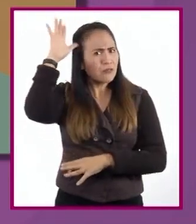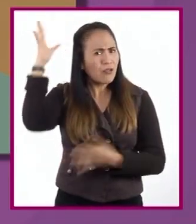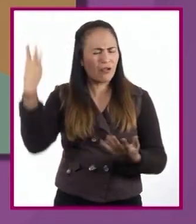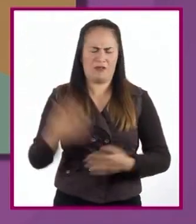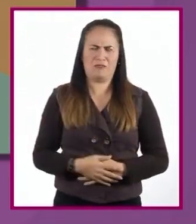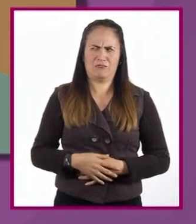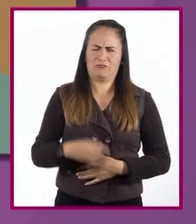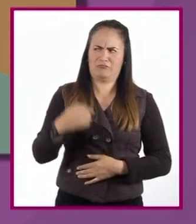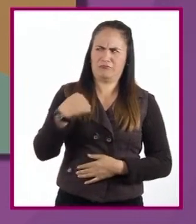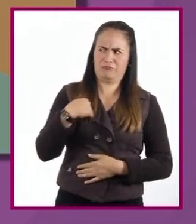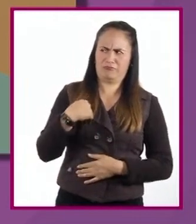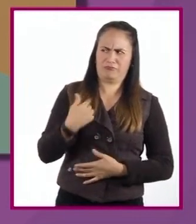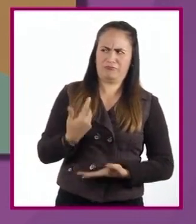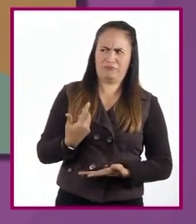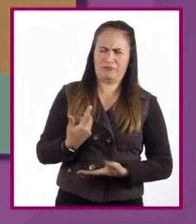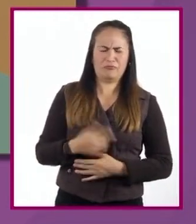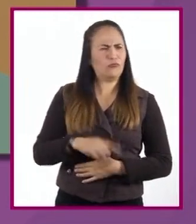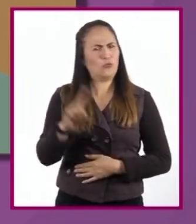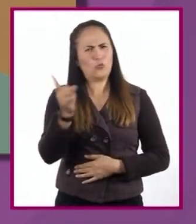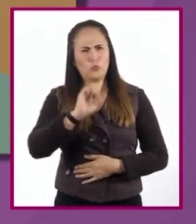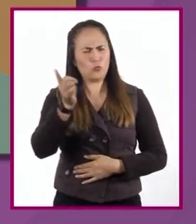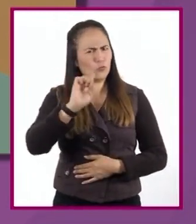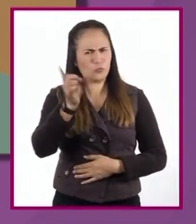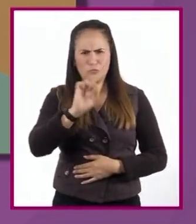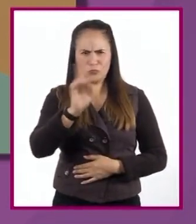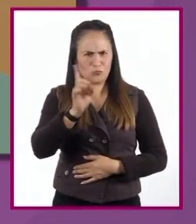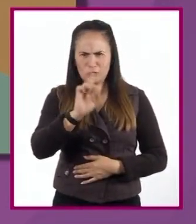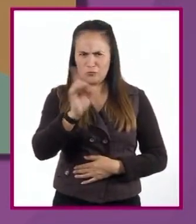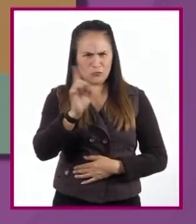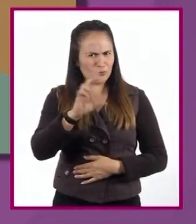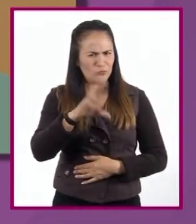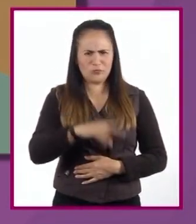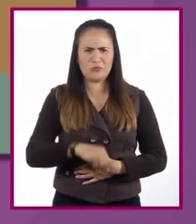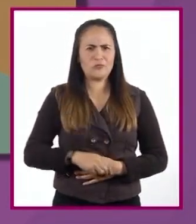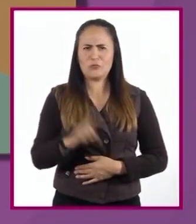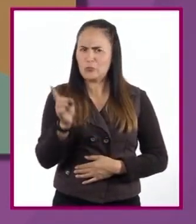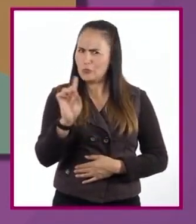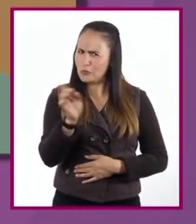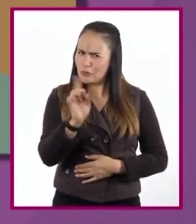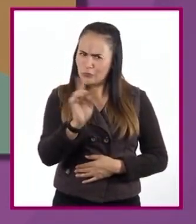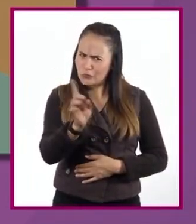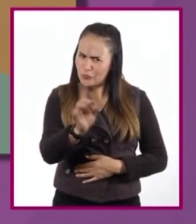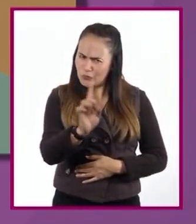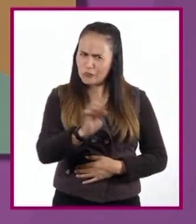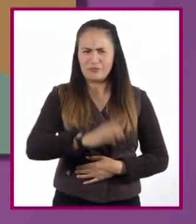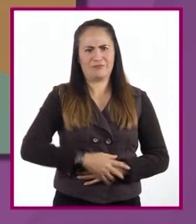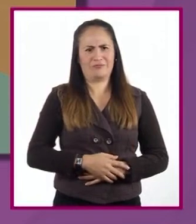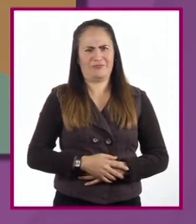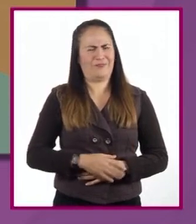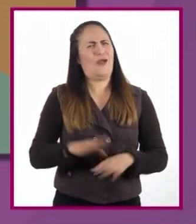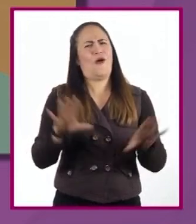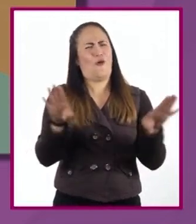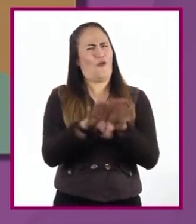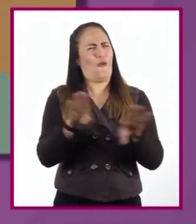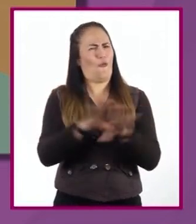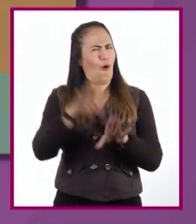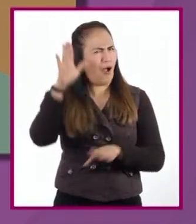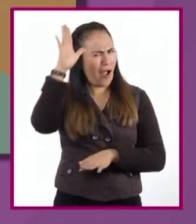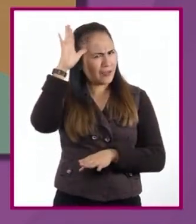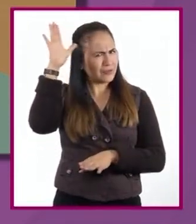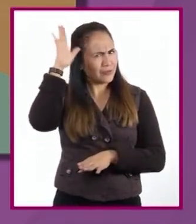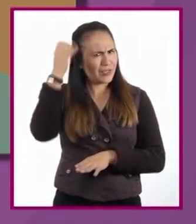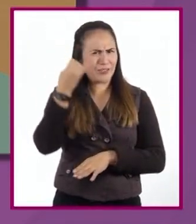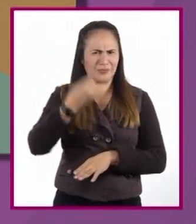yo, no, no, no, no, no, no, no, no, no, no, no, no, no, no, no, no, no, no, no. ¿Cómo que azteca? Pues